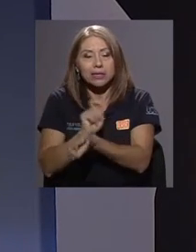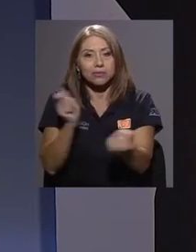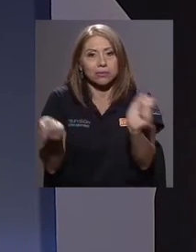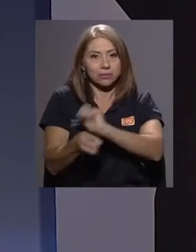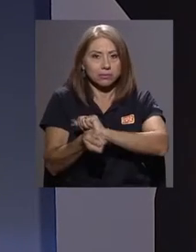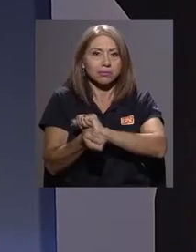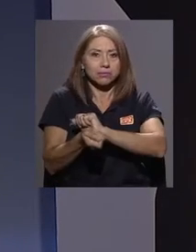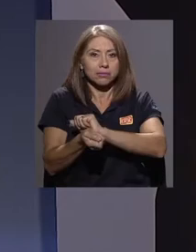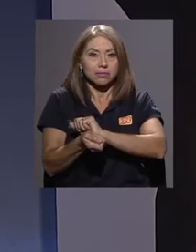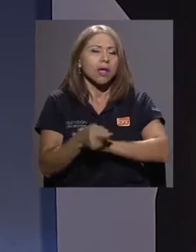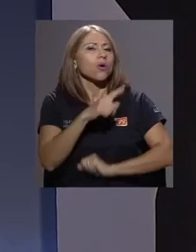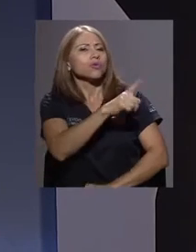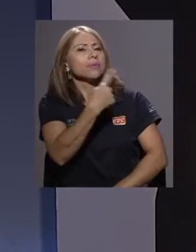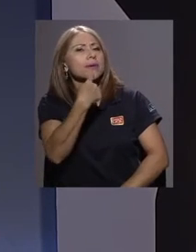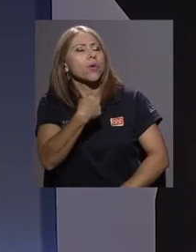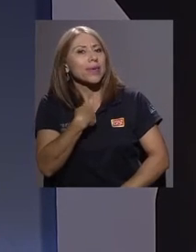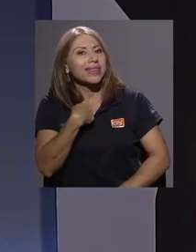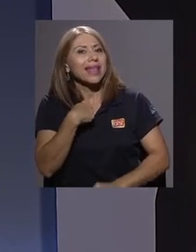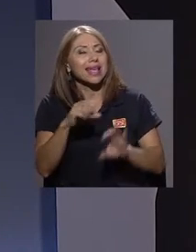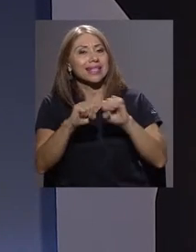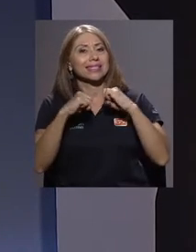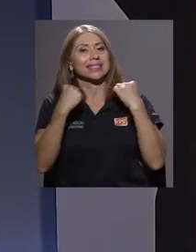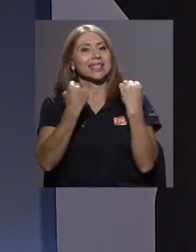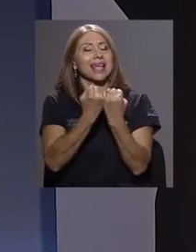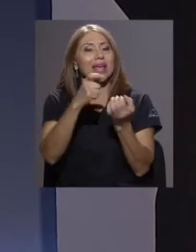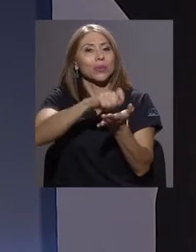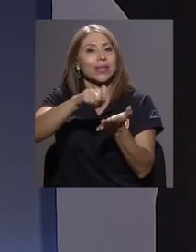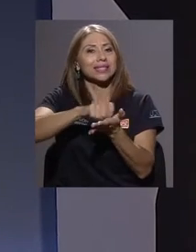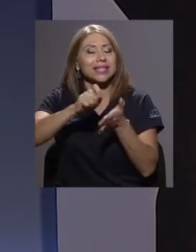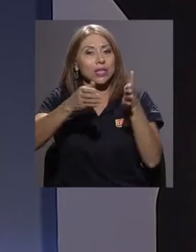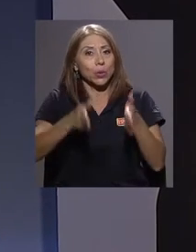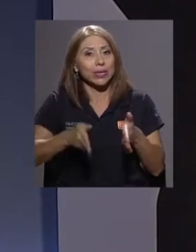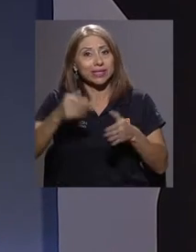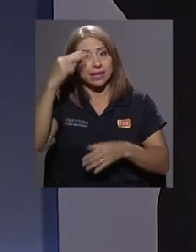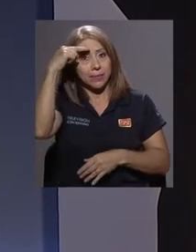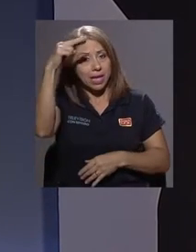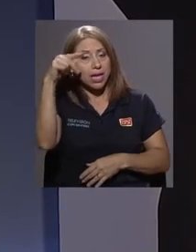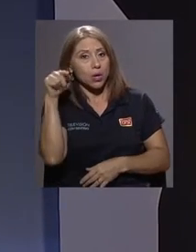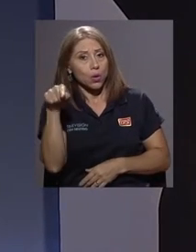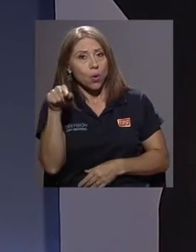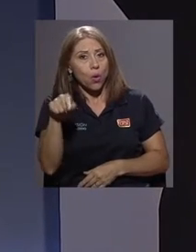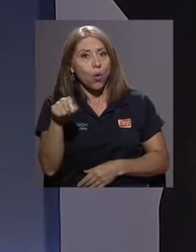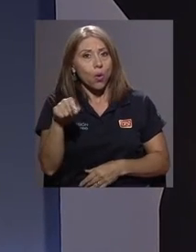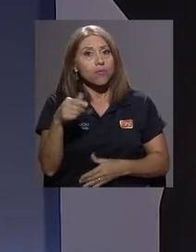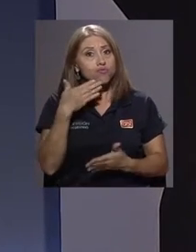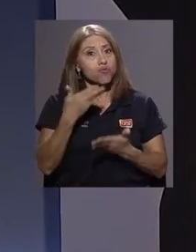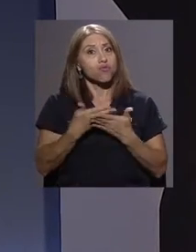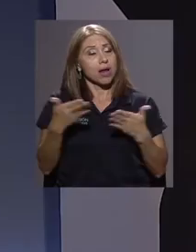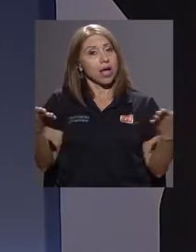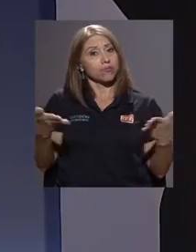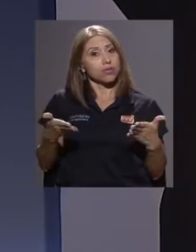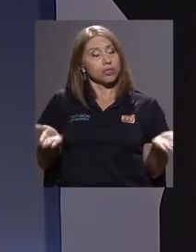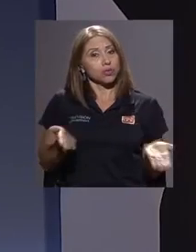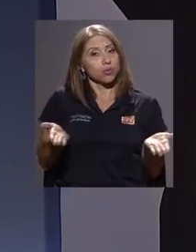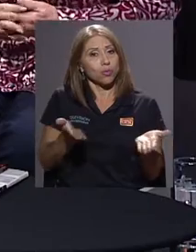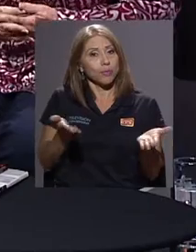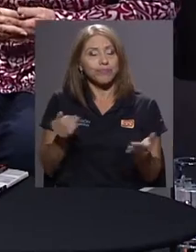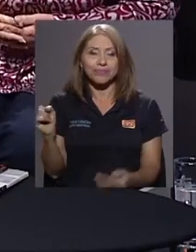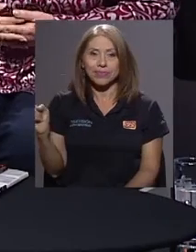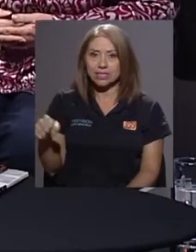y que usted me comenta que inclusive del sindicato de escritores de méxico ha tenido un buen auspicio si